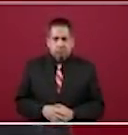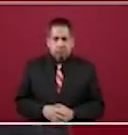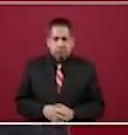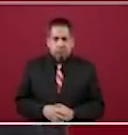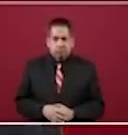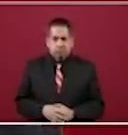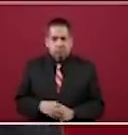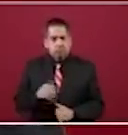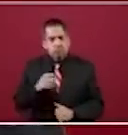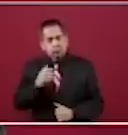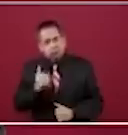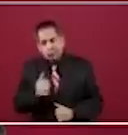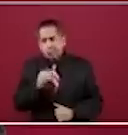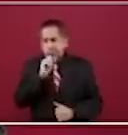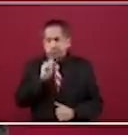Y no solo es